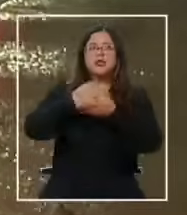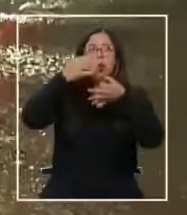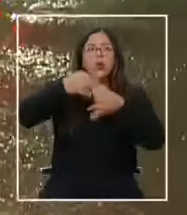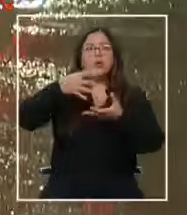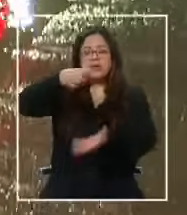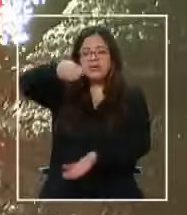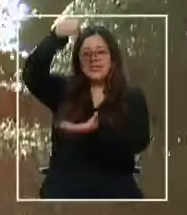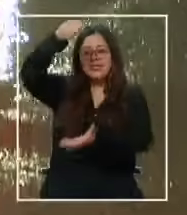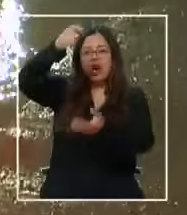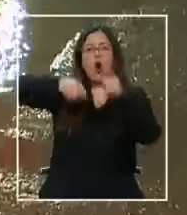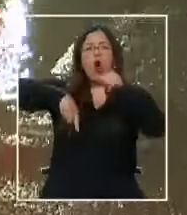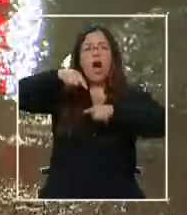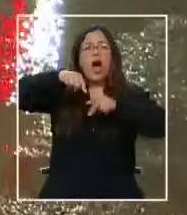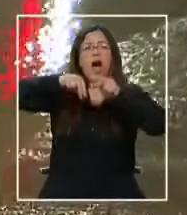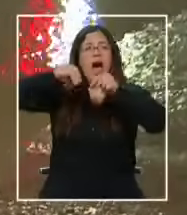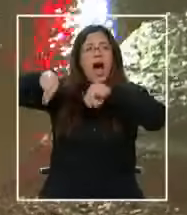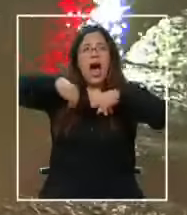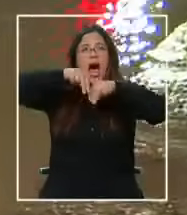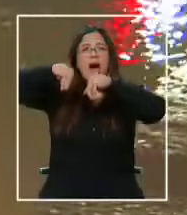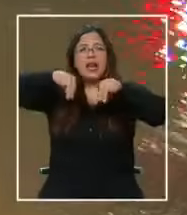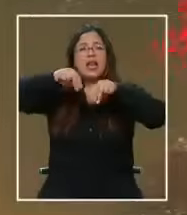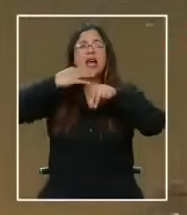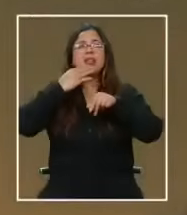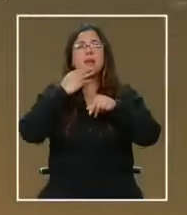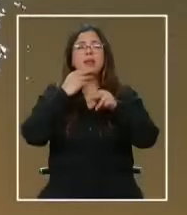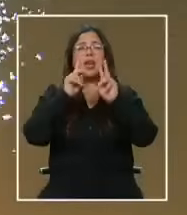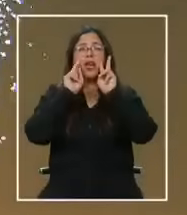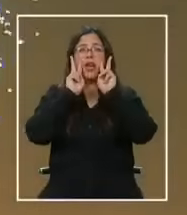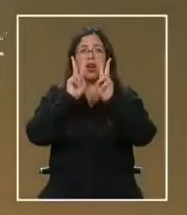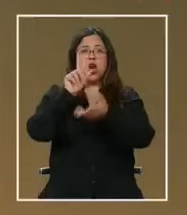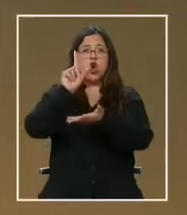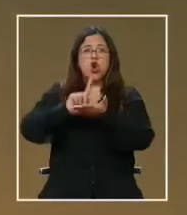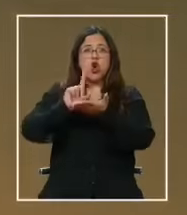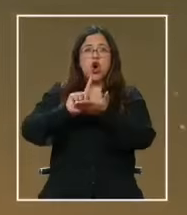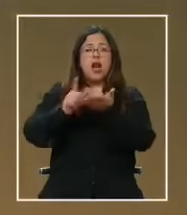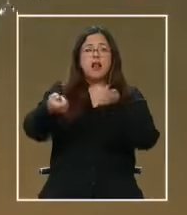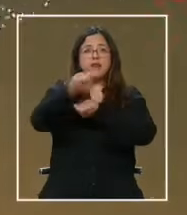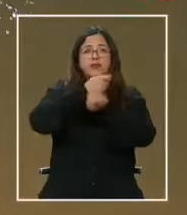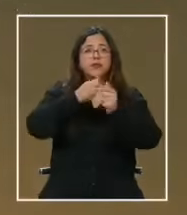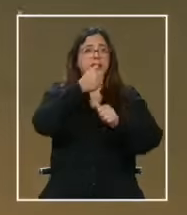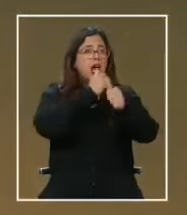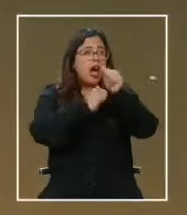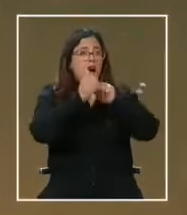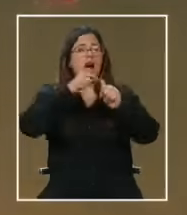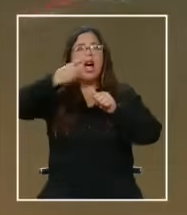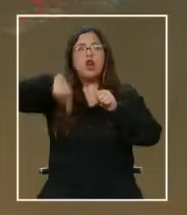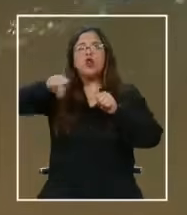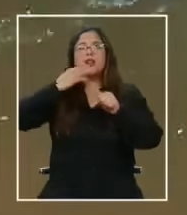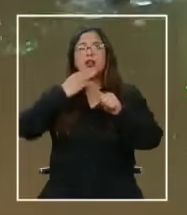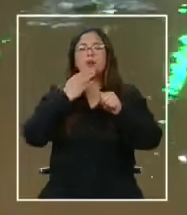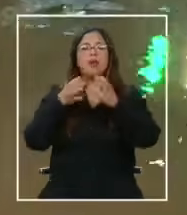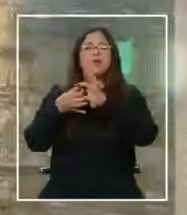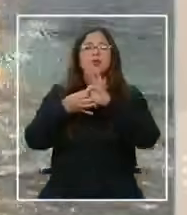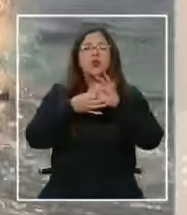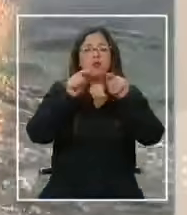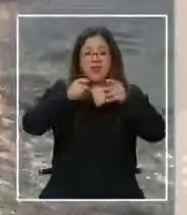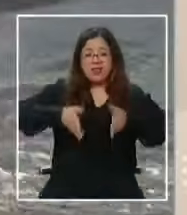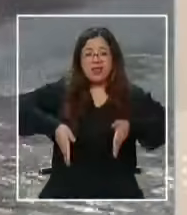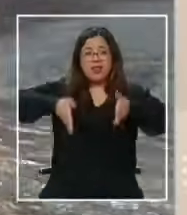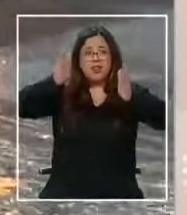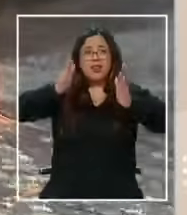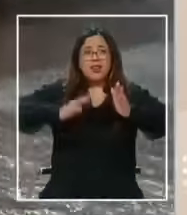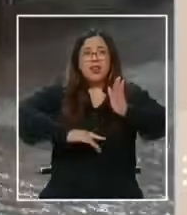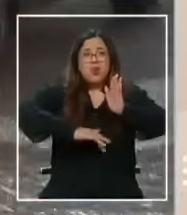efectivamente sacos con arena Incluso en ese local esa botillería minimarket de la esquina también han puesto porque esta Avenida se ha